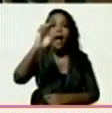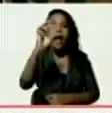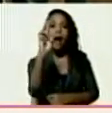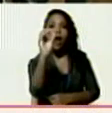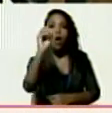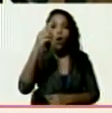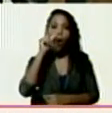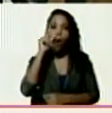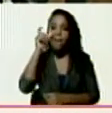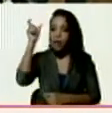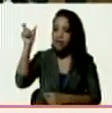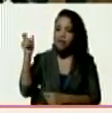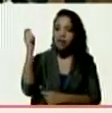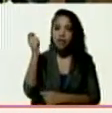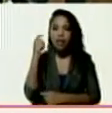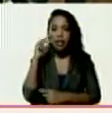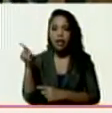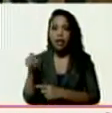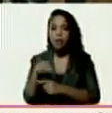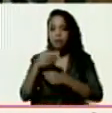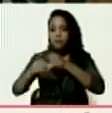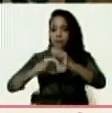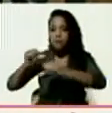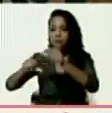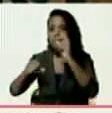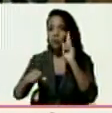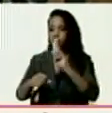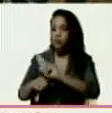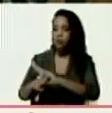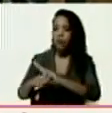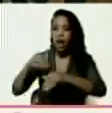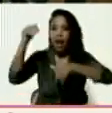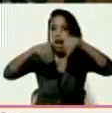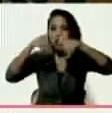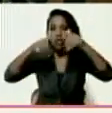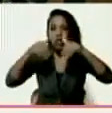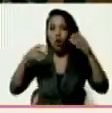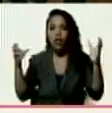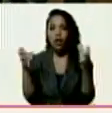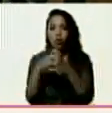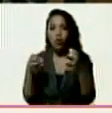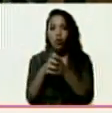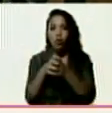procedimiento para que se diera la elección de la Junta Directiva.